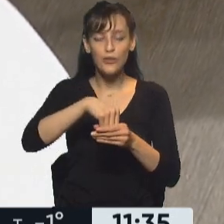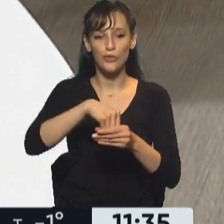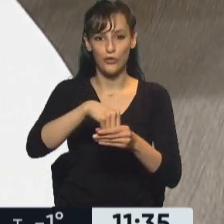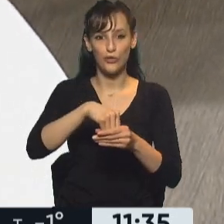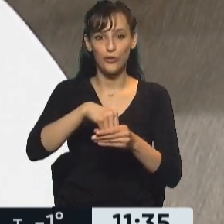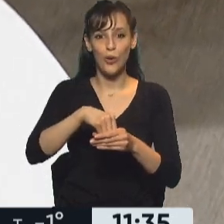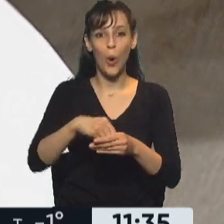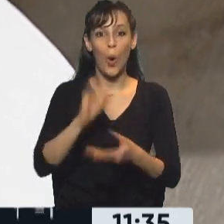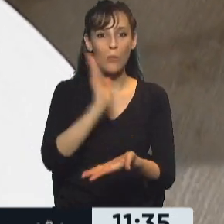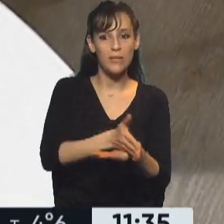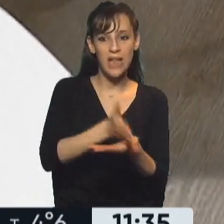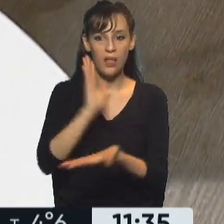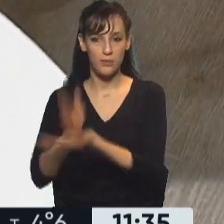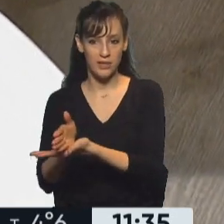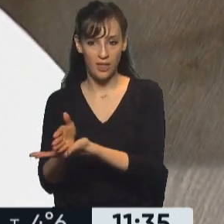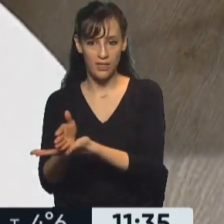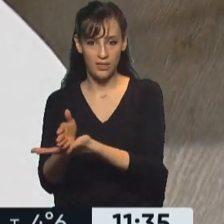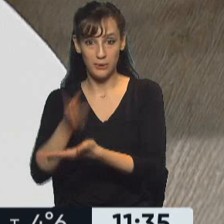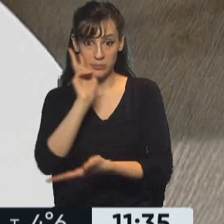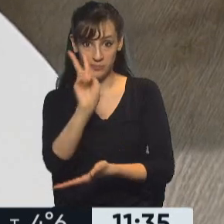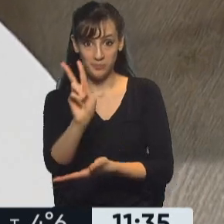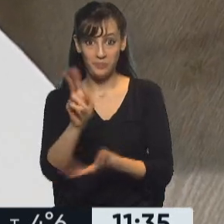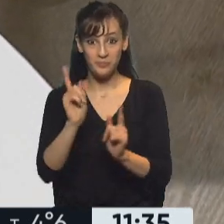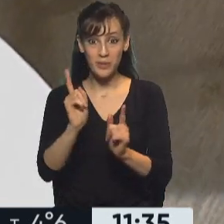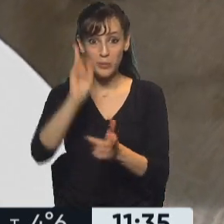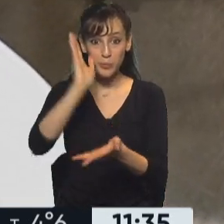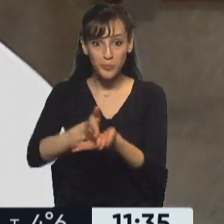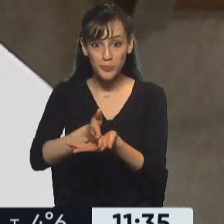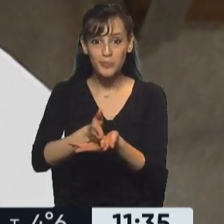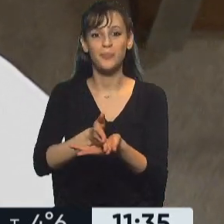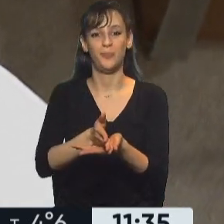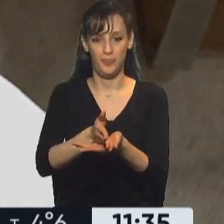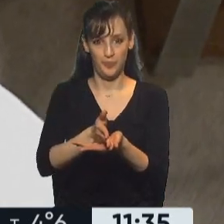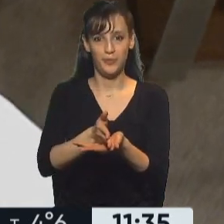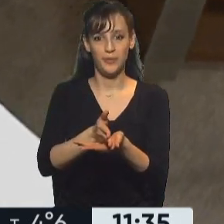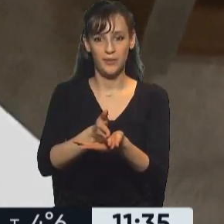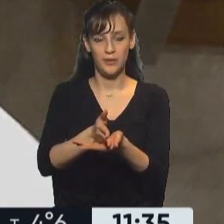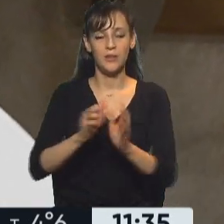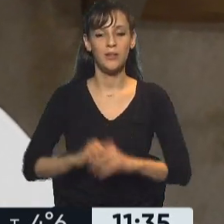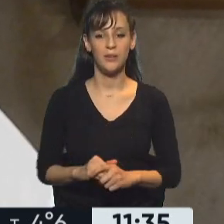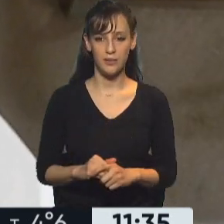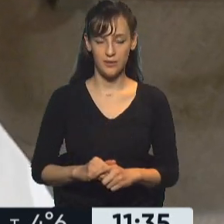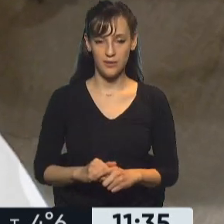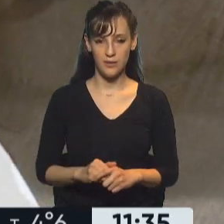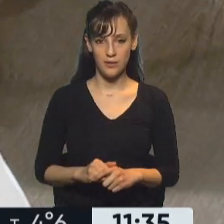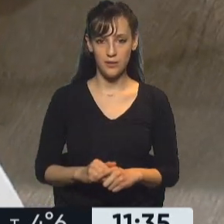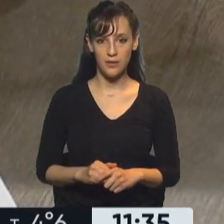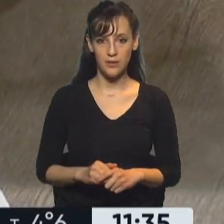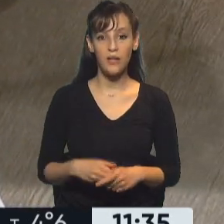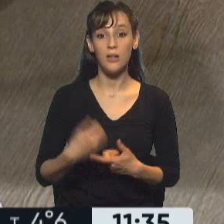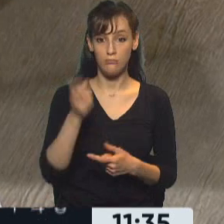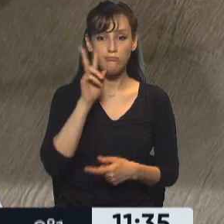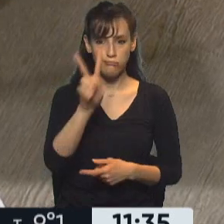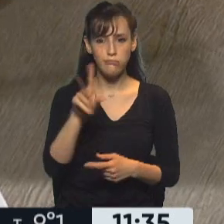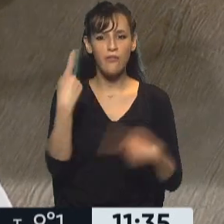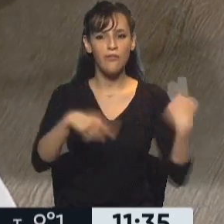dos mitades. Sí. ¿Ves? Quedaron dos mitades, quedó así, una carta, sí, ahí está, no importa. Bueno, no importa, quedó, no importa. Se ve que son dos mitades, quiero que vean que son